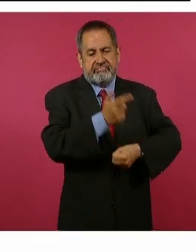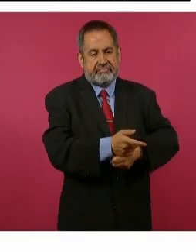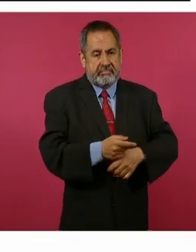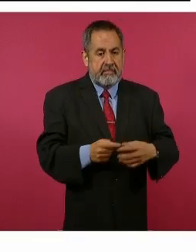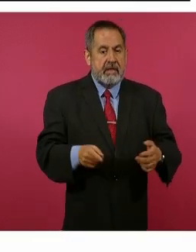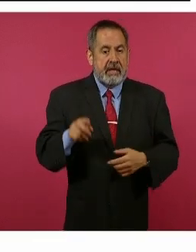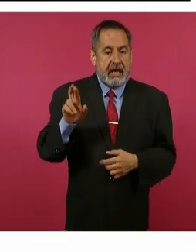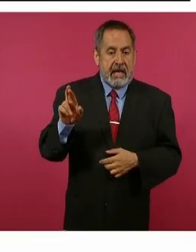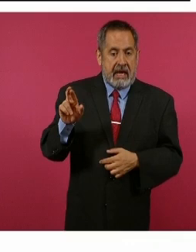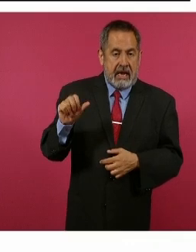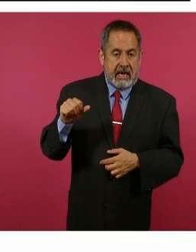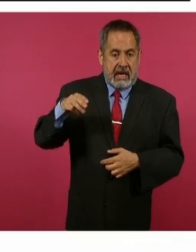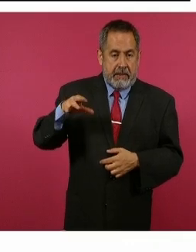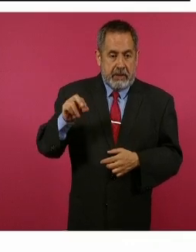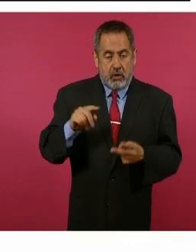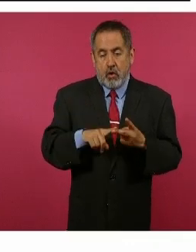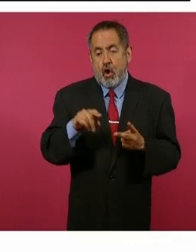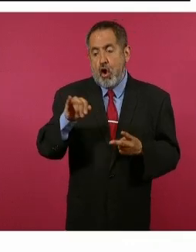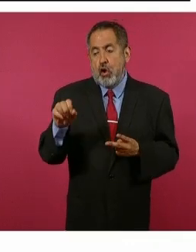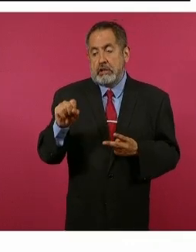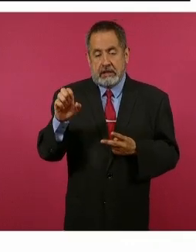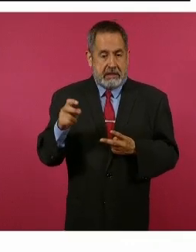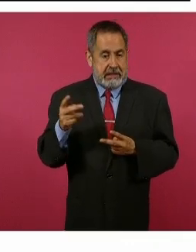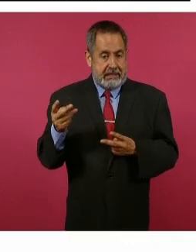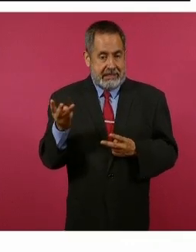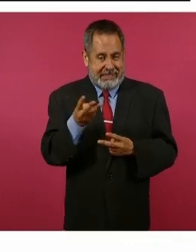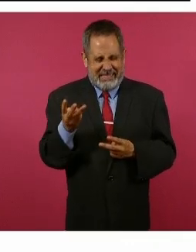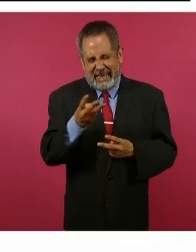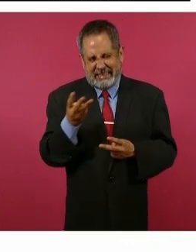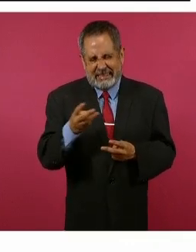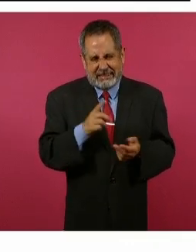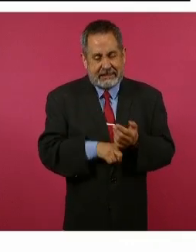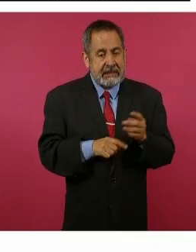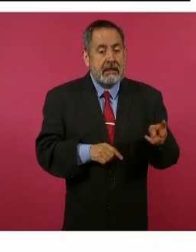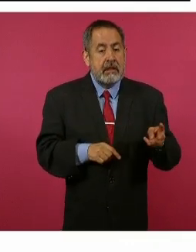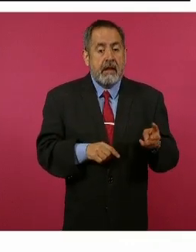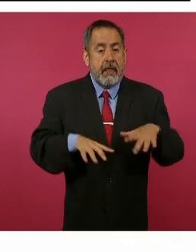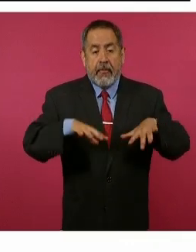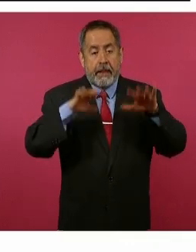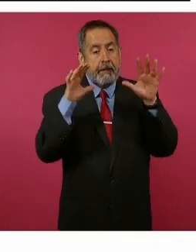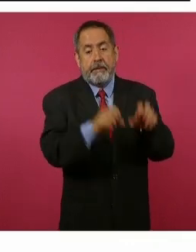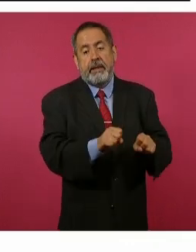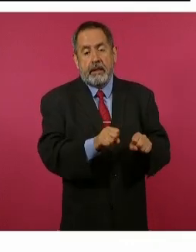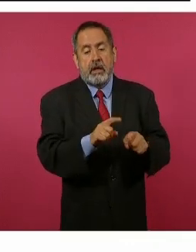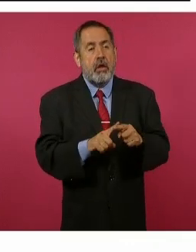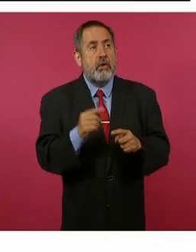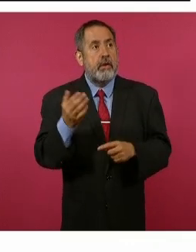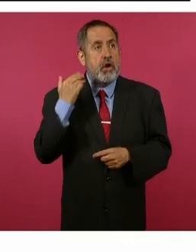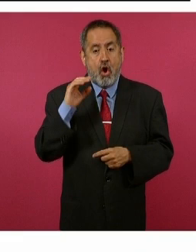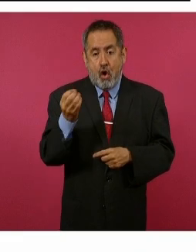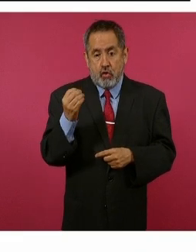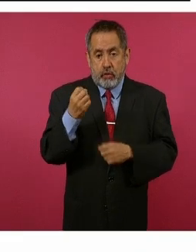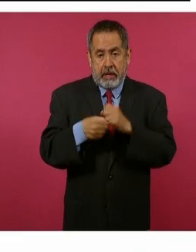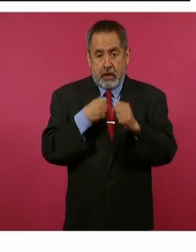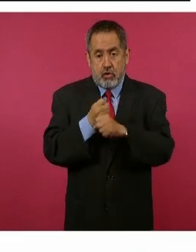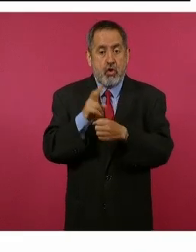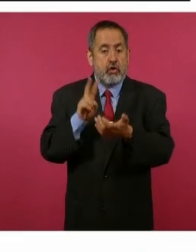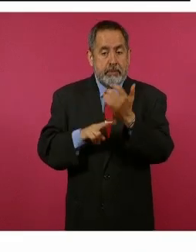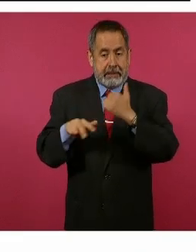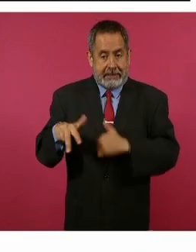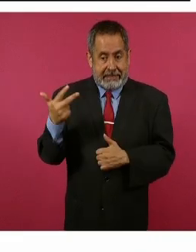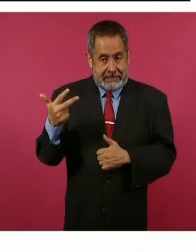Ramiro y José, bueno, los tres sentenciados fueron detenidos en octubre de 2013,